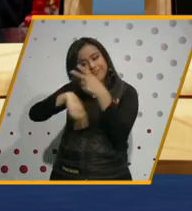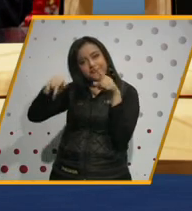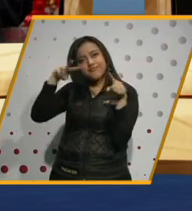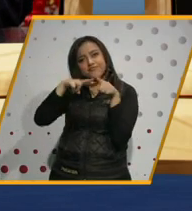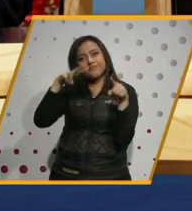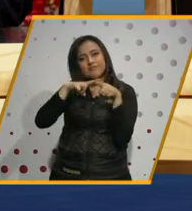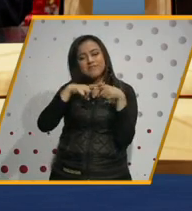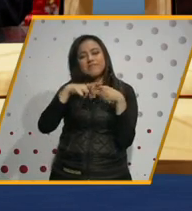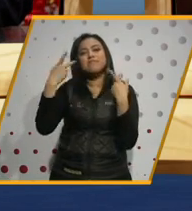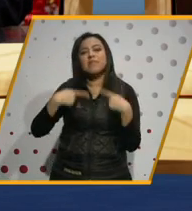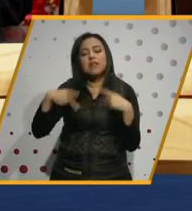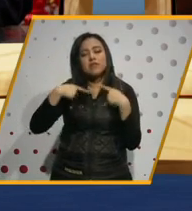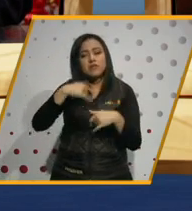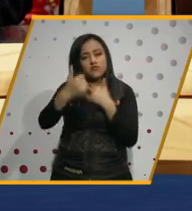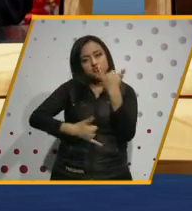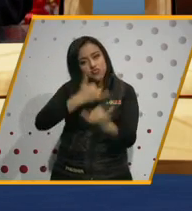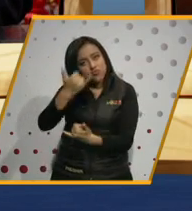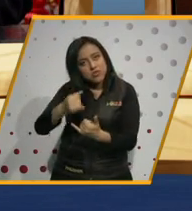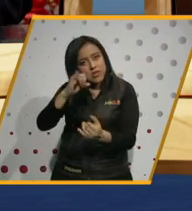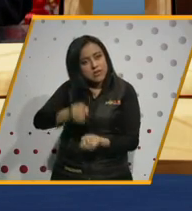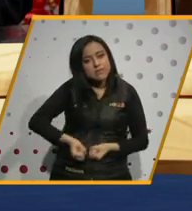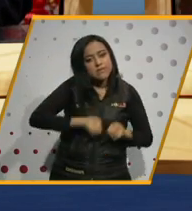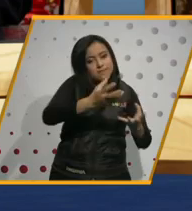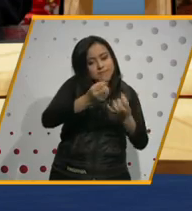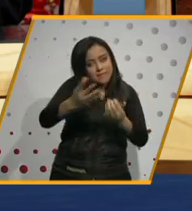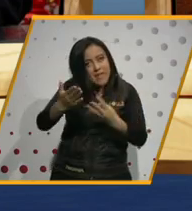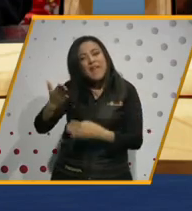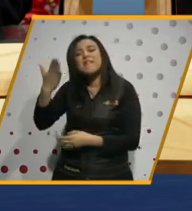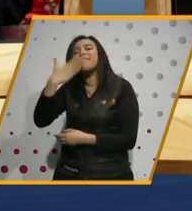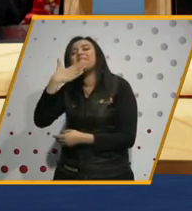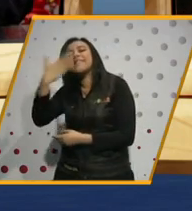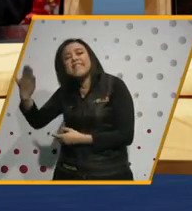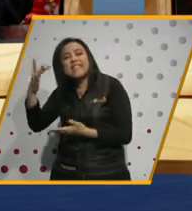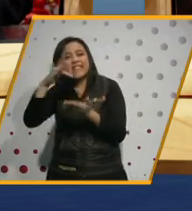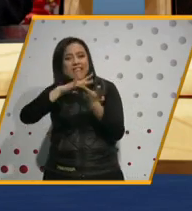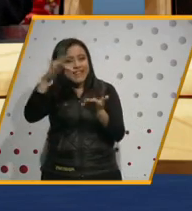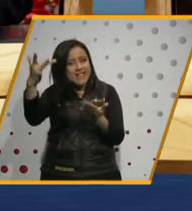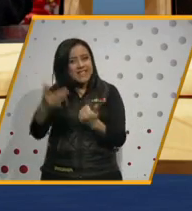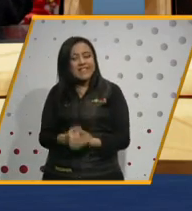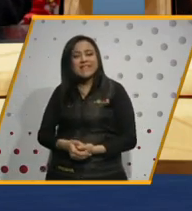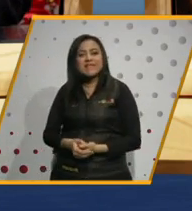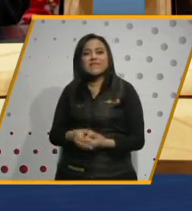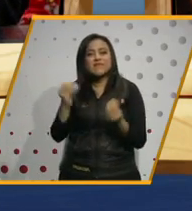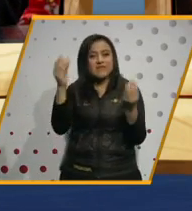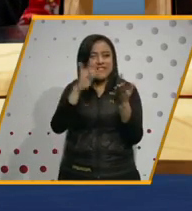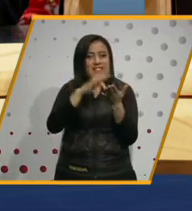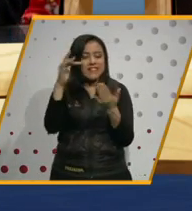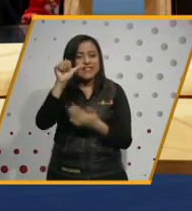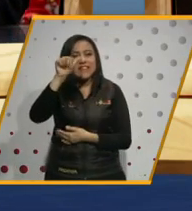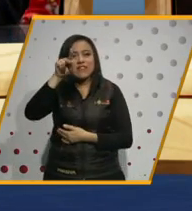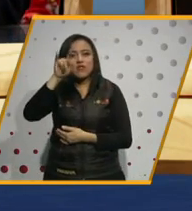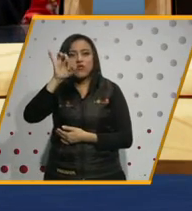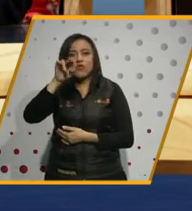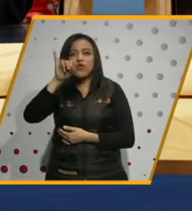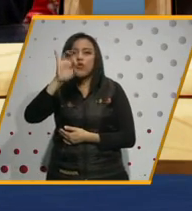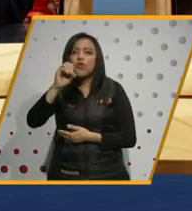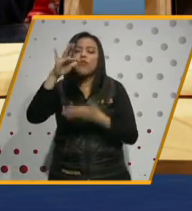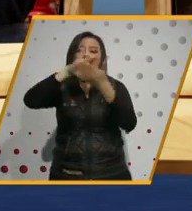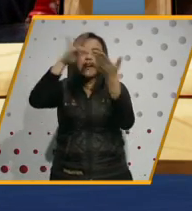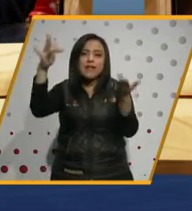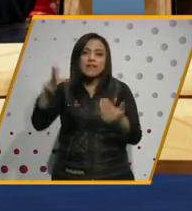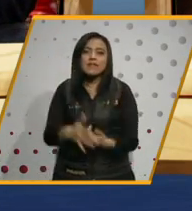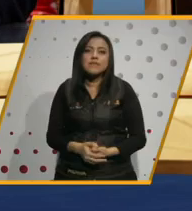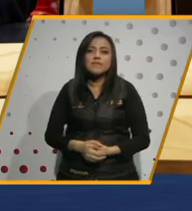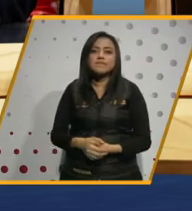que lleven un juguete para juguetón. Acá todo va padrísimo. A mí, gracias. Ah, exactamente. Pues para mí, gracias. Te lo agradezco, Antonio. Bueno, ahí está en